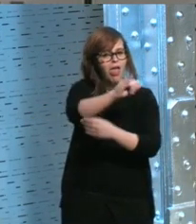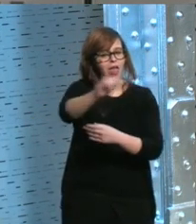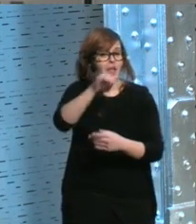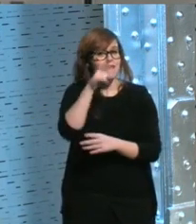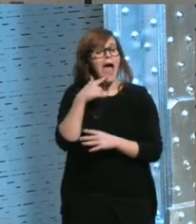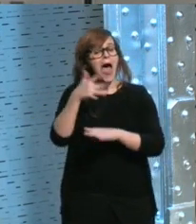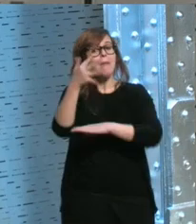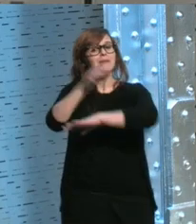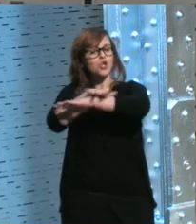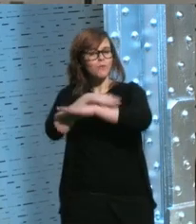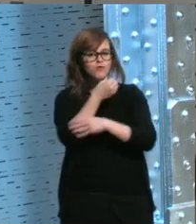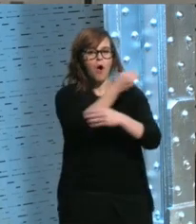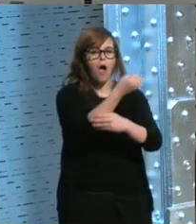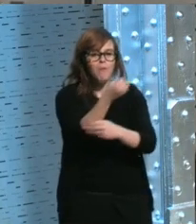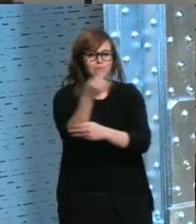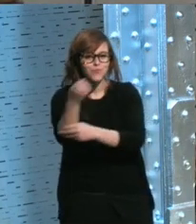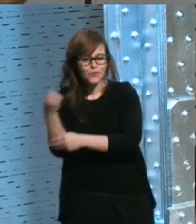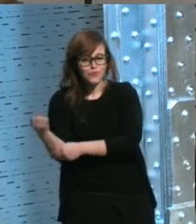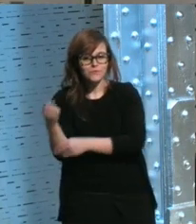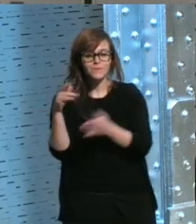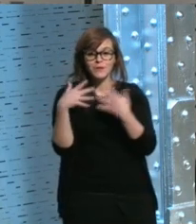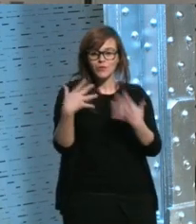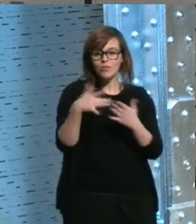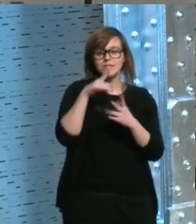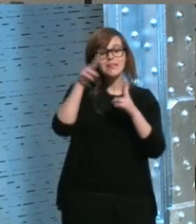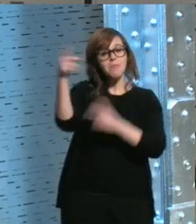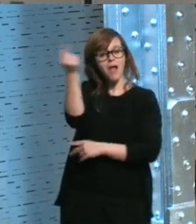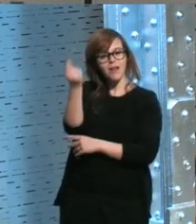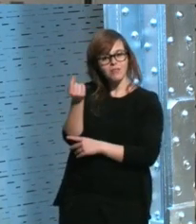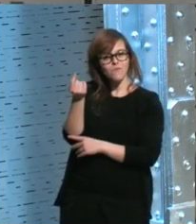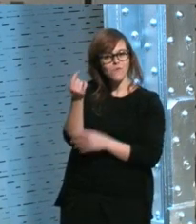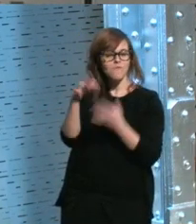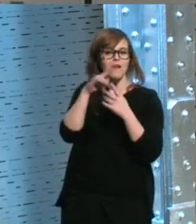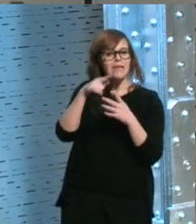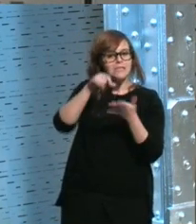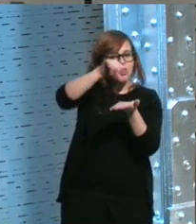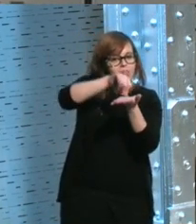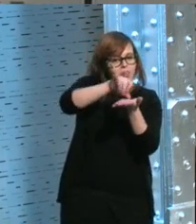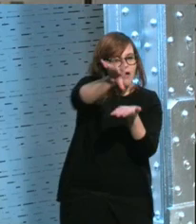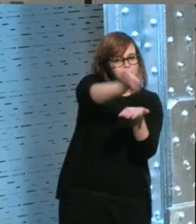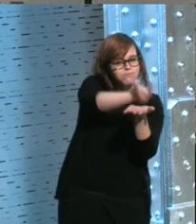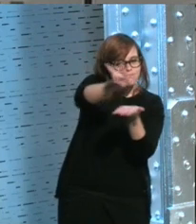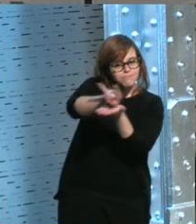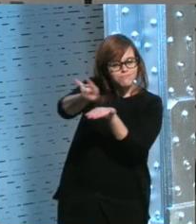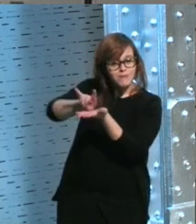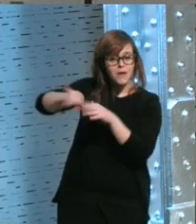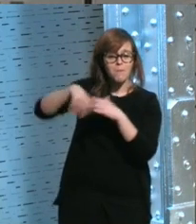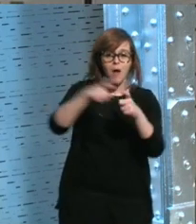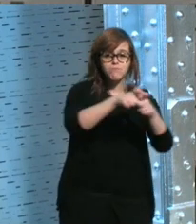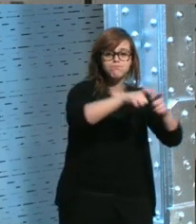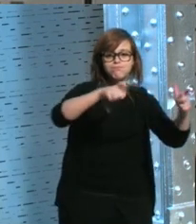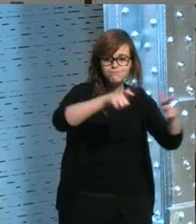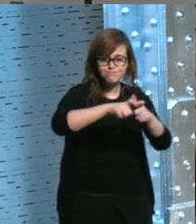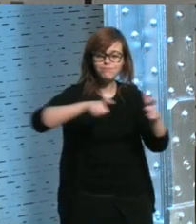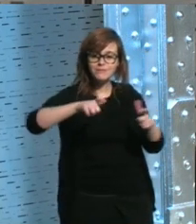gobierno, atracción de las diásporas creativas que van mucho a Silicon Valley, tamaño del mercado natural y